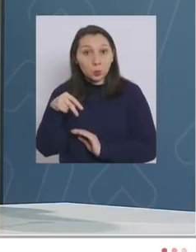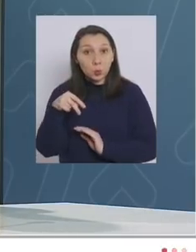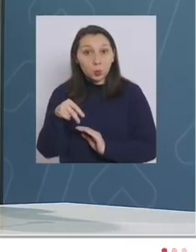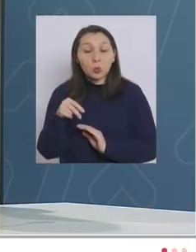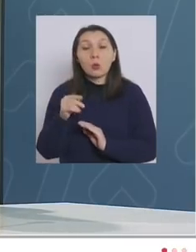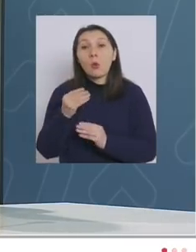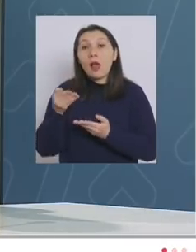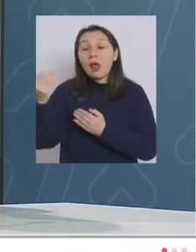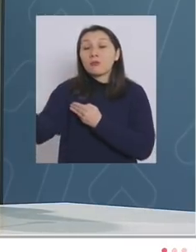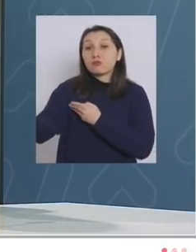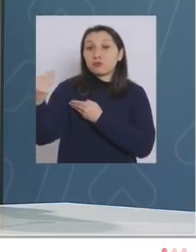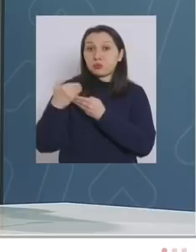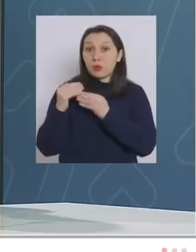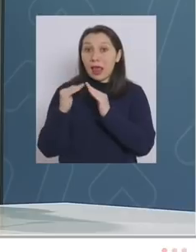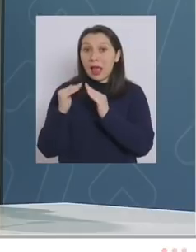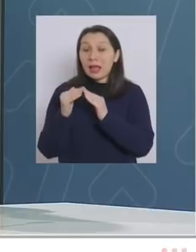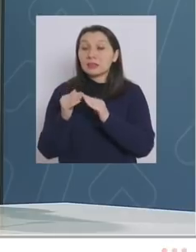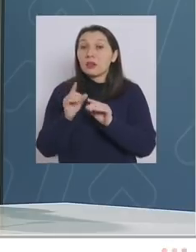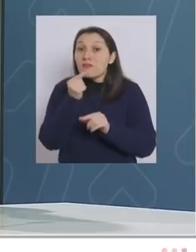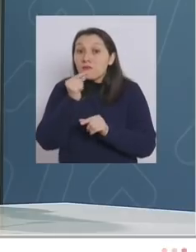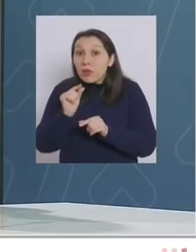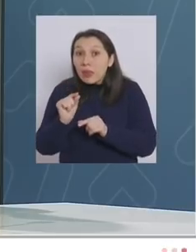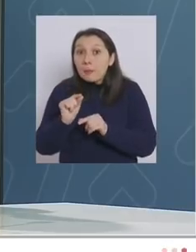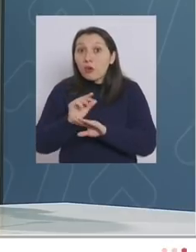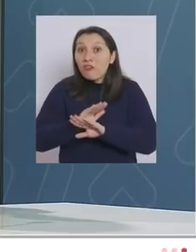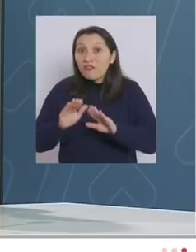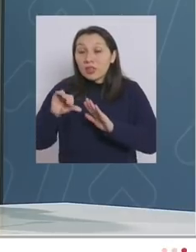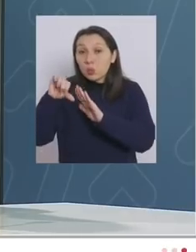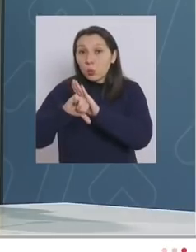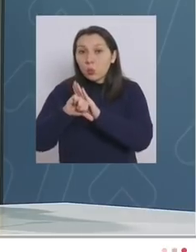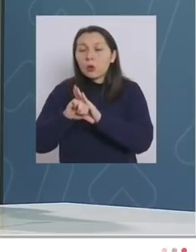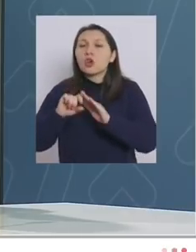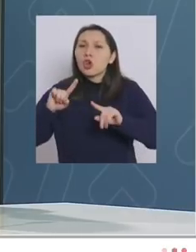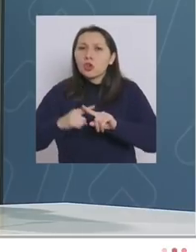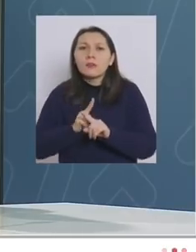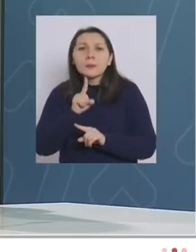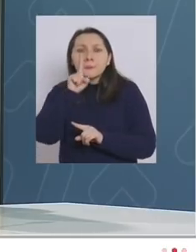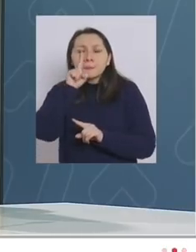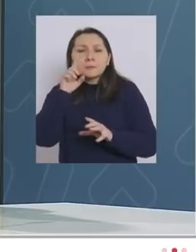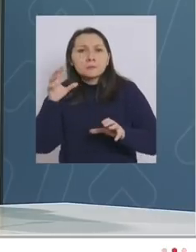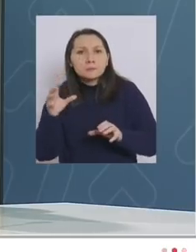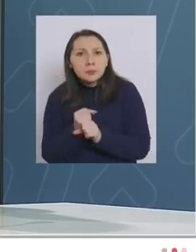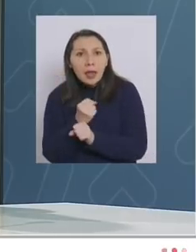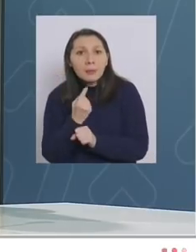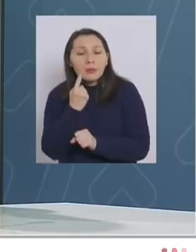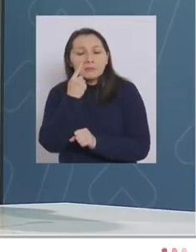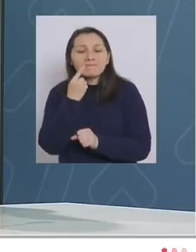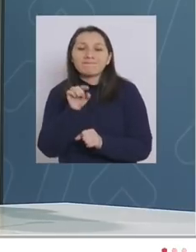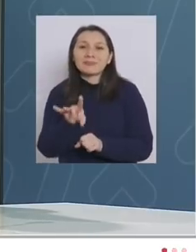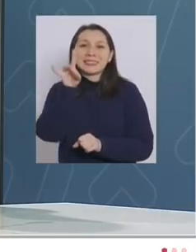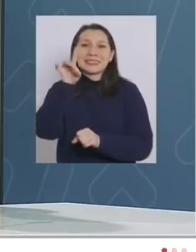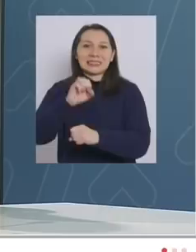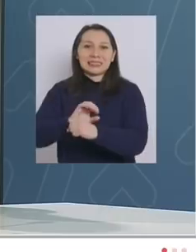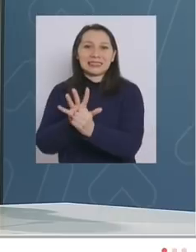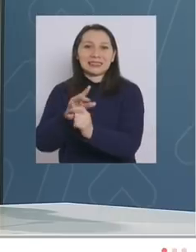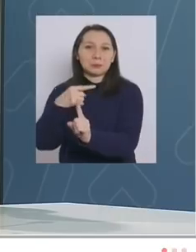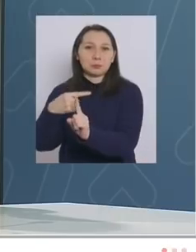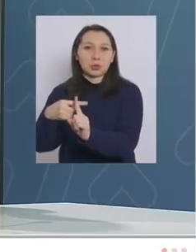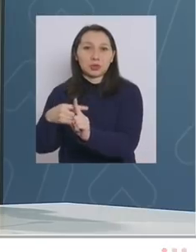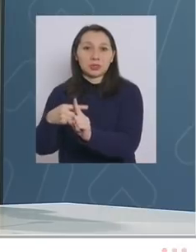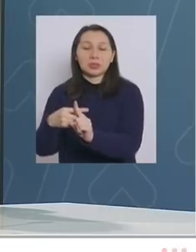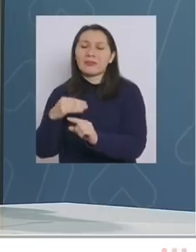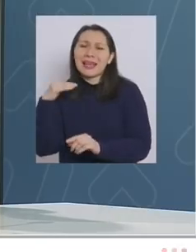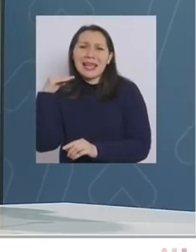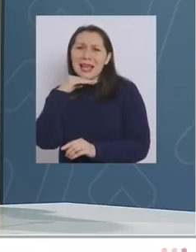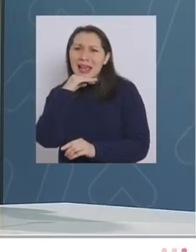durante una visita domiciliaria previo al término de su cuarentena, se le tomó un antígeno que resultó positivo. Como resultó positivo, se